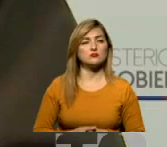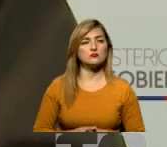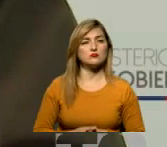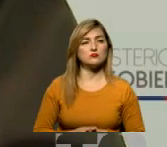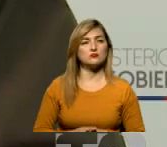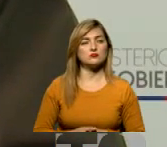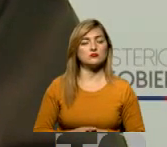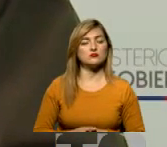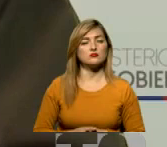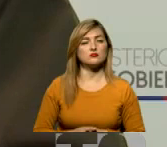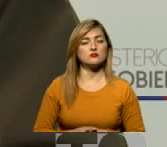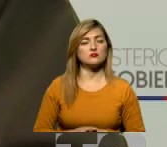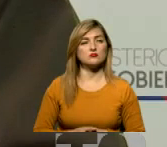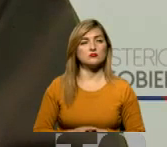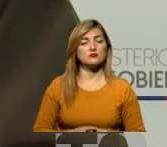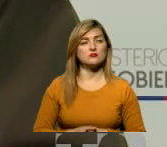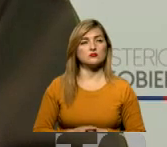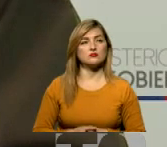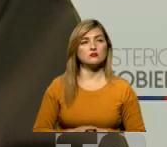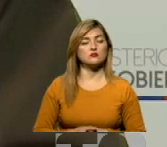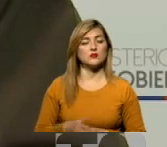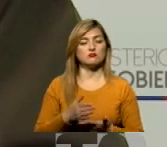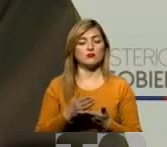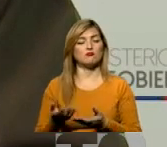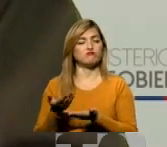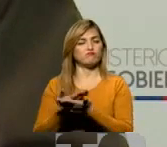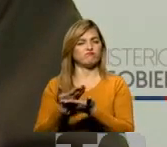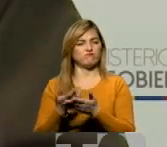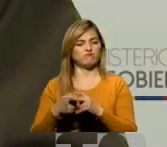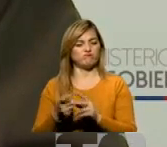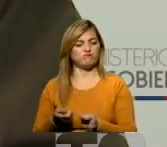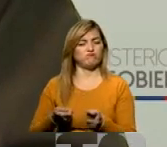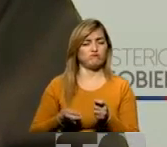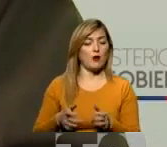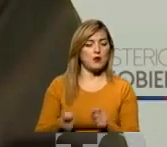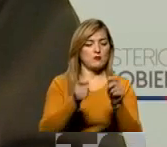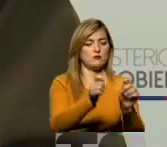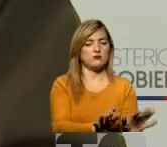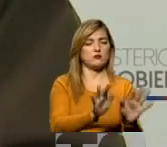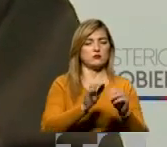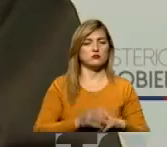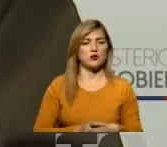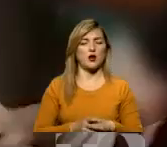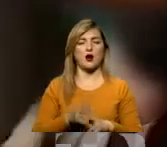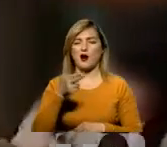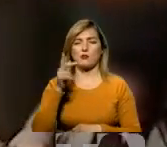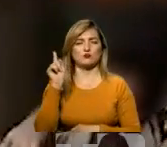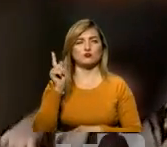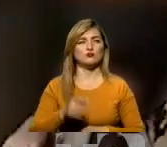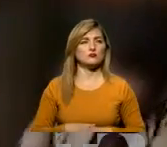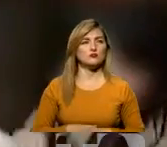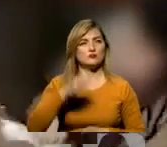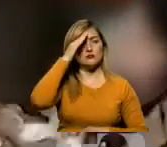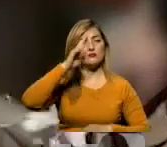dejado el instrumento con el que pretendían someter a sus víctimas, que no era un arma de fuego. La